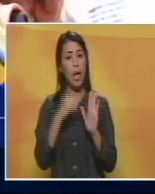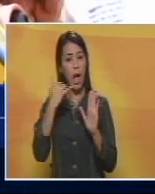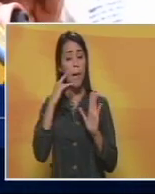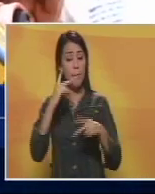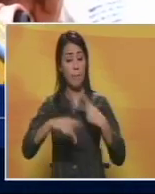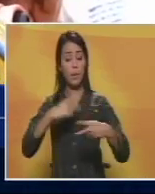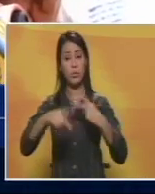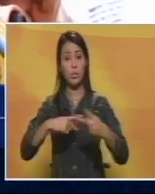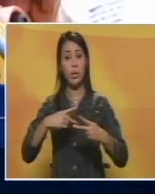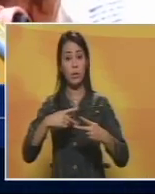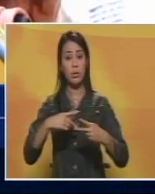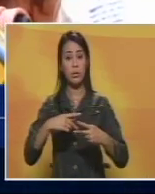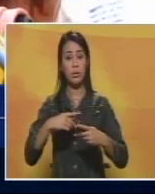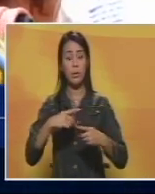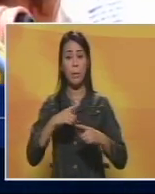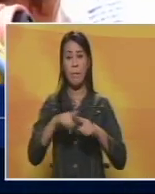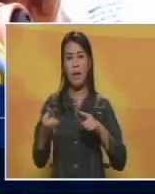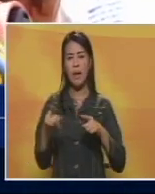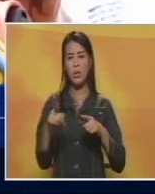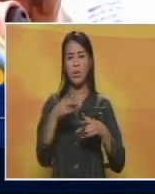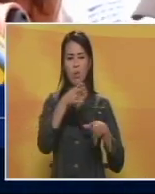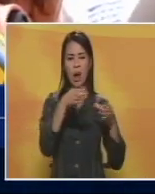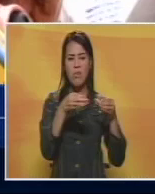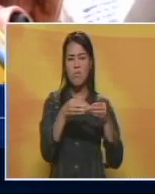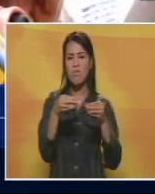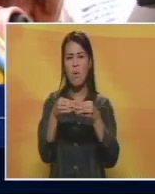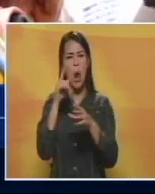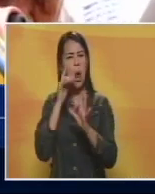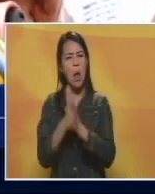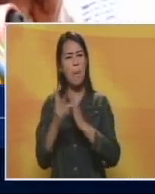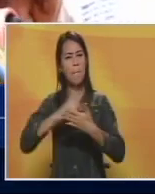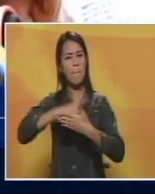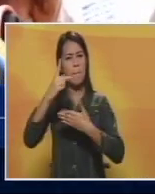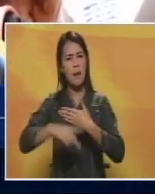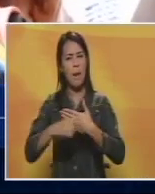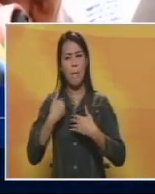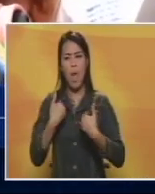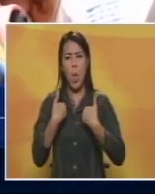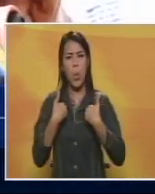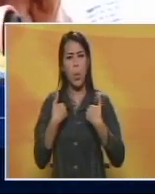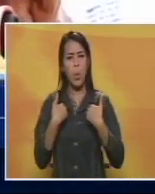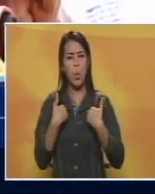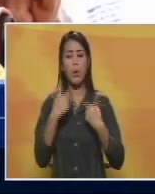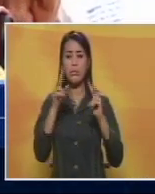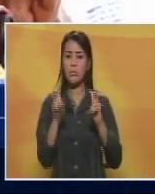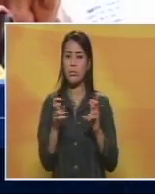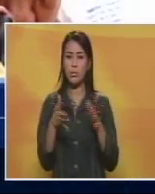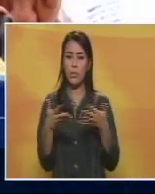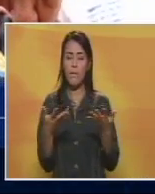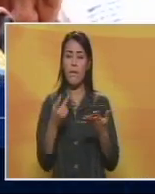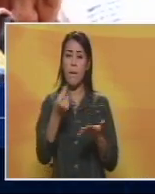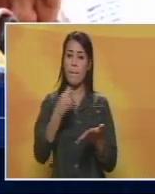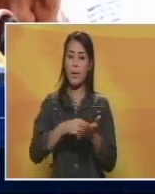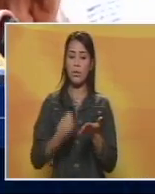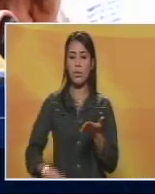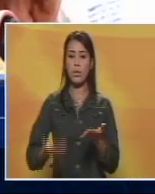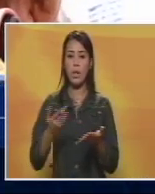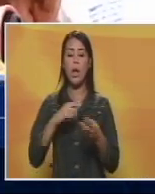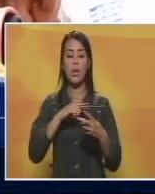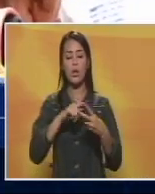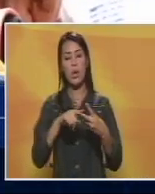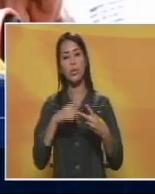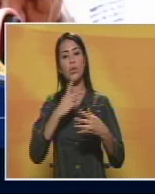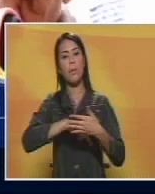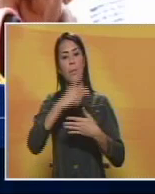producir y han organizado como un plan para desestimar todo lo que tiene que ver el nuevo aumento de salario y el programa